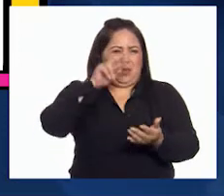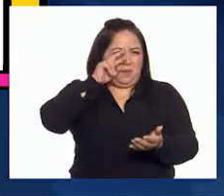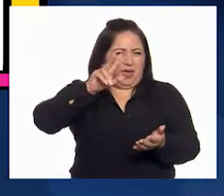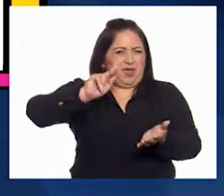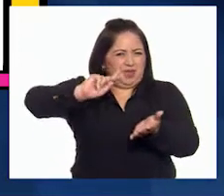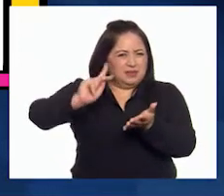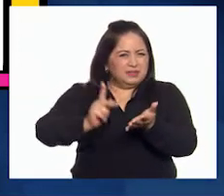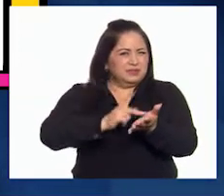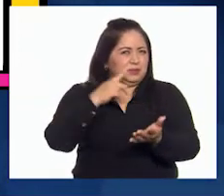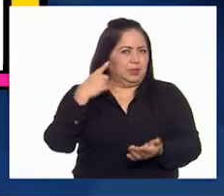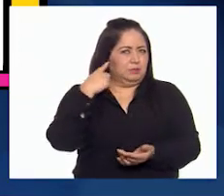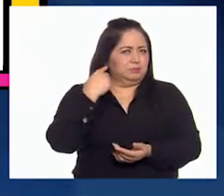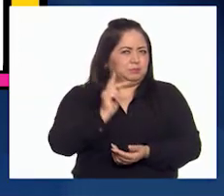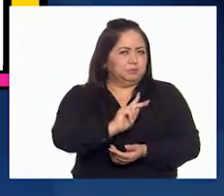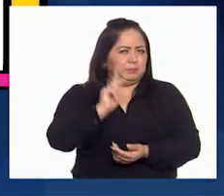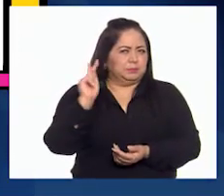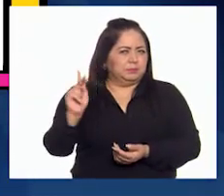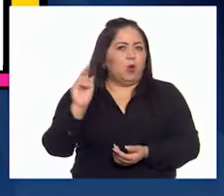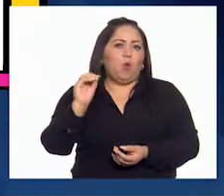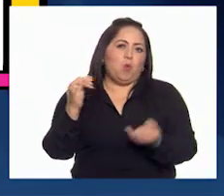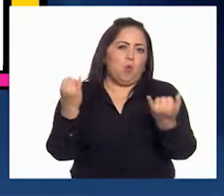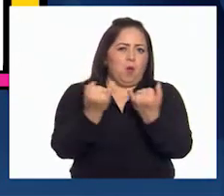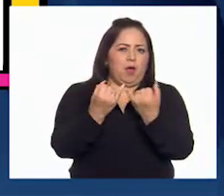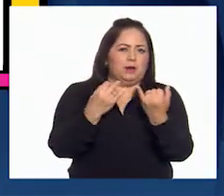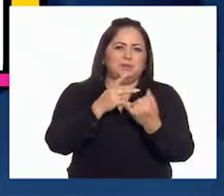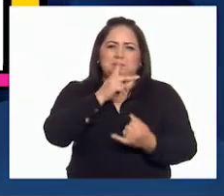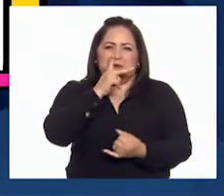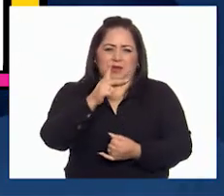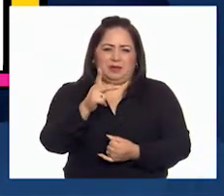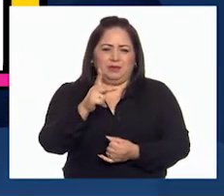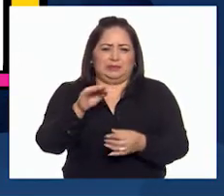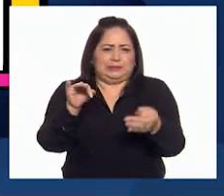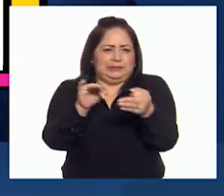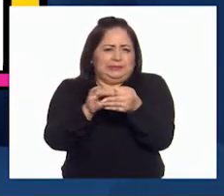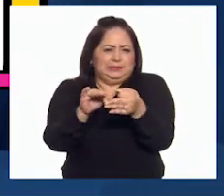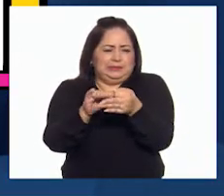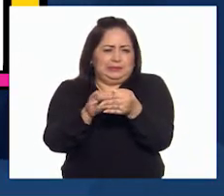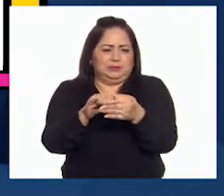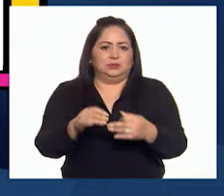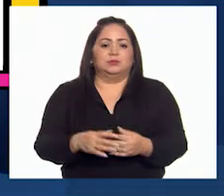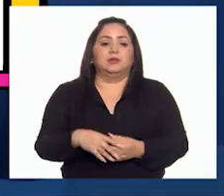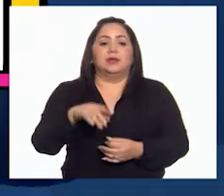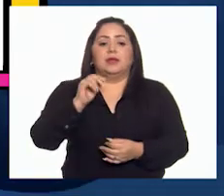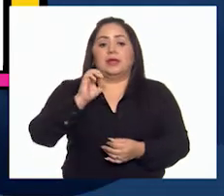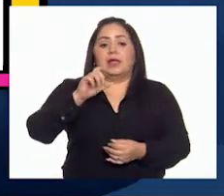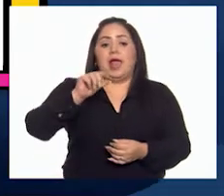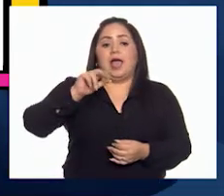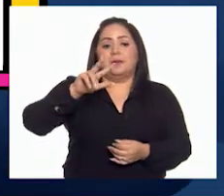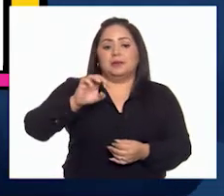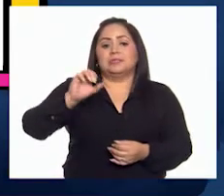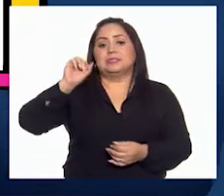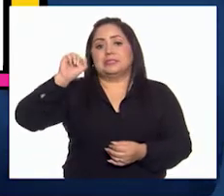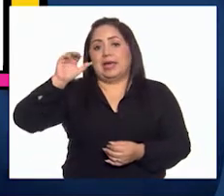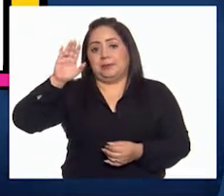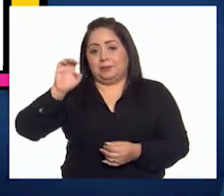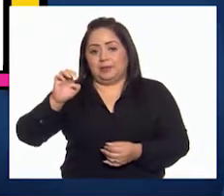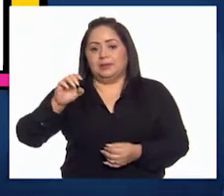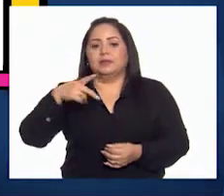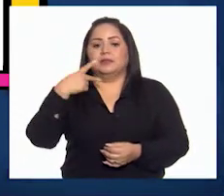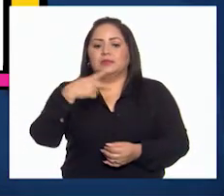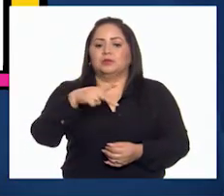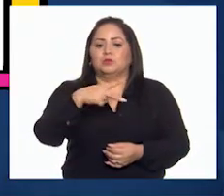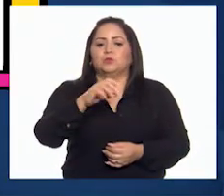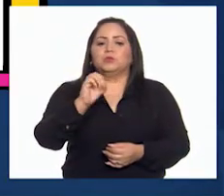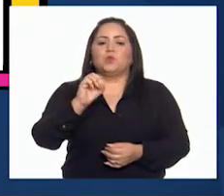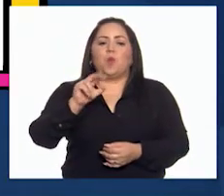repetición de sonidos semejantes o iguales en palabras cercanas. El ave sabe de su